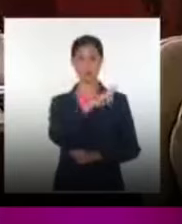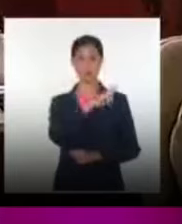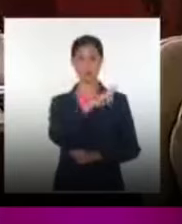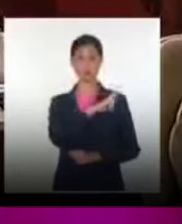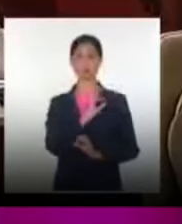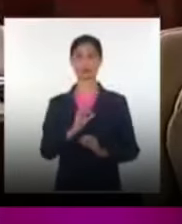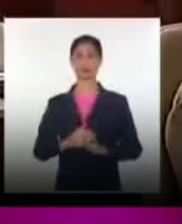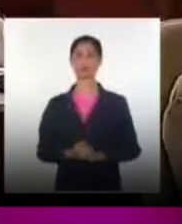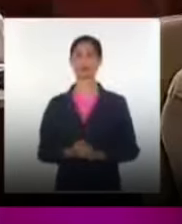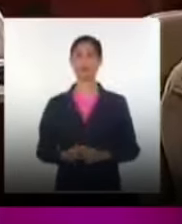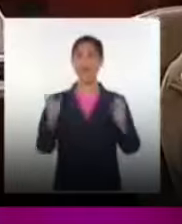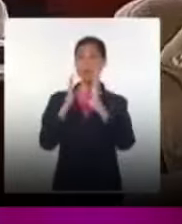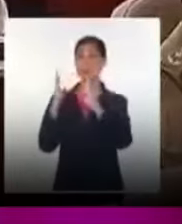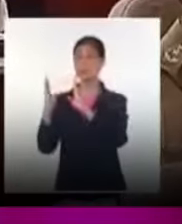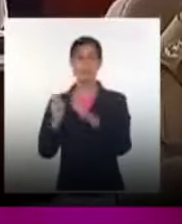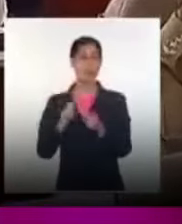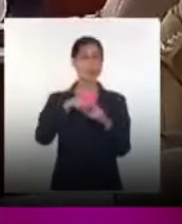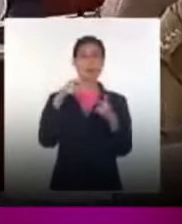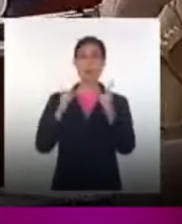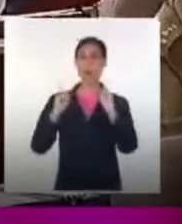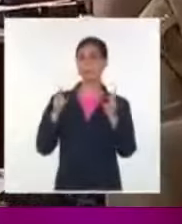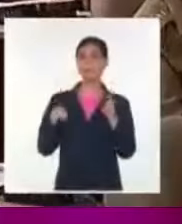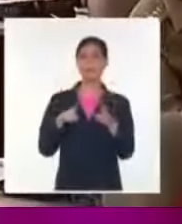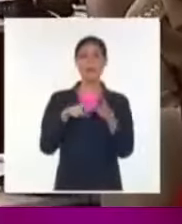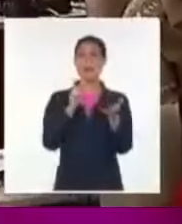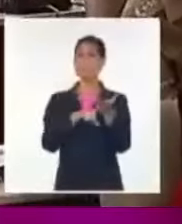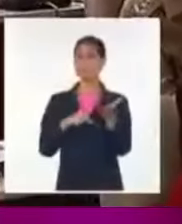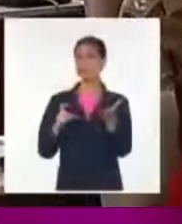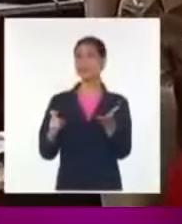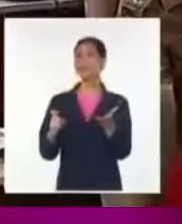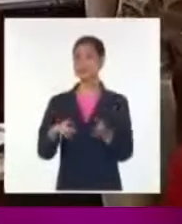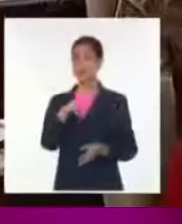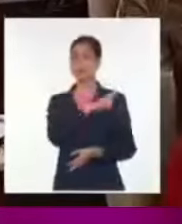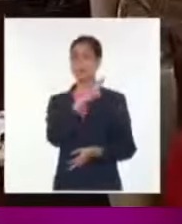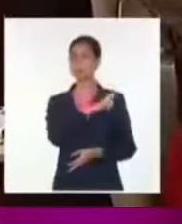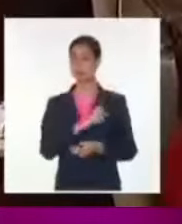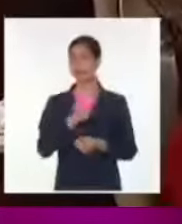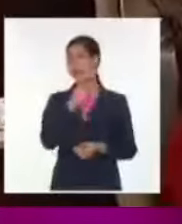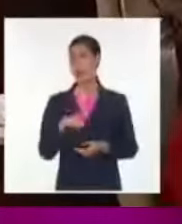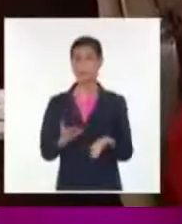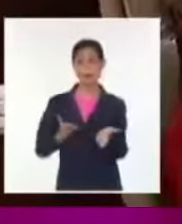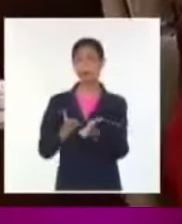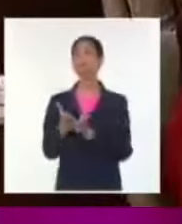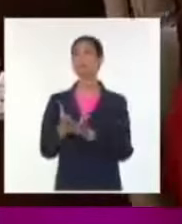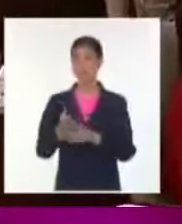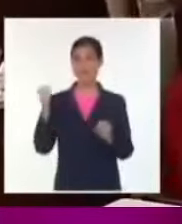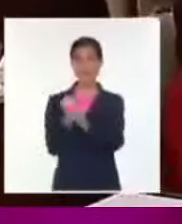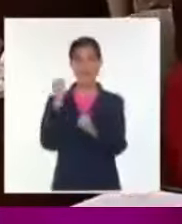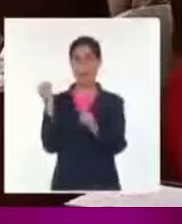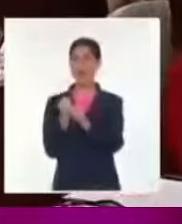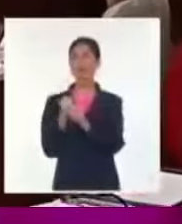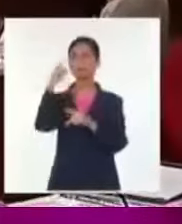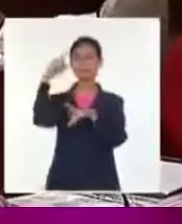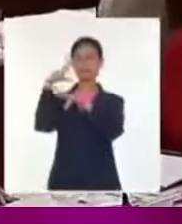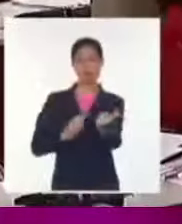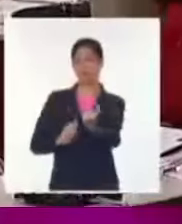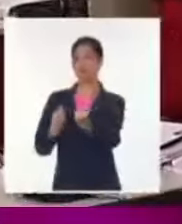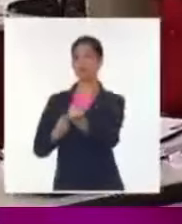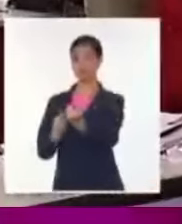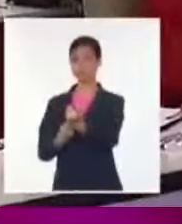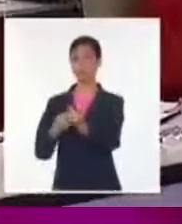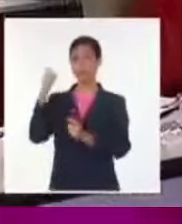todavía un triunfo, ¿eh? Ir a la vanguardia con la convicción profunda de que solo es posible avanzar trabajando duro, con Más duro. inteligencia, con